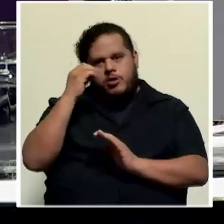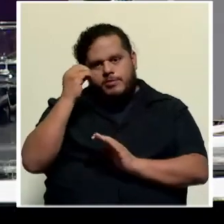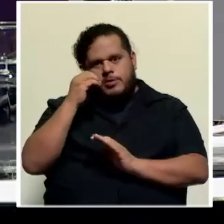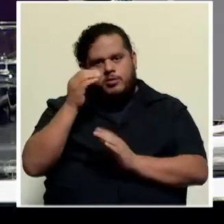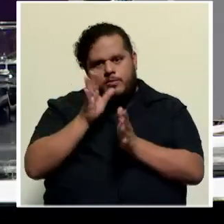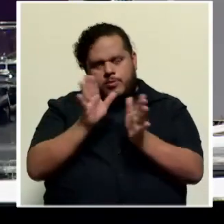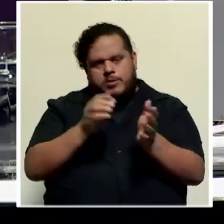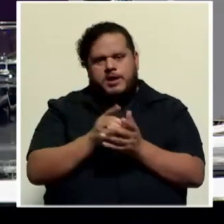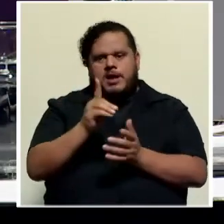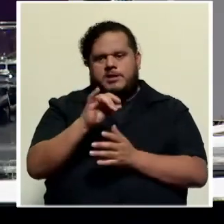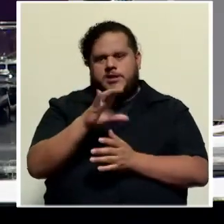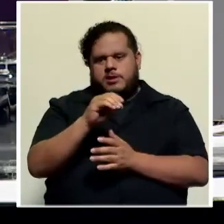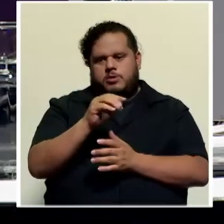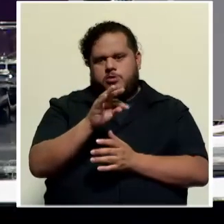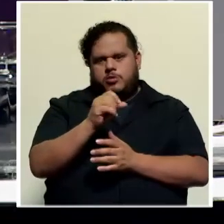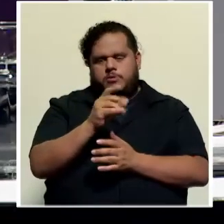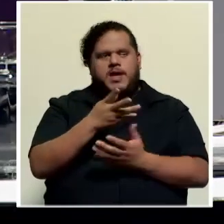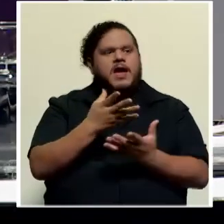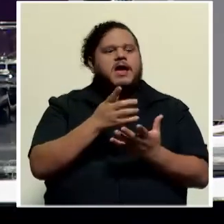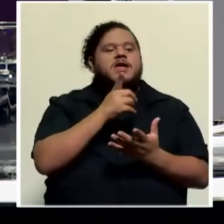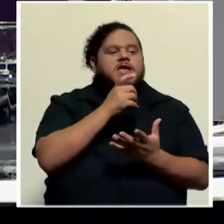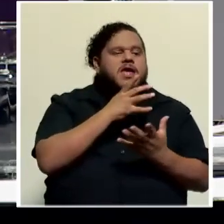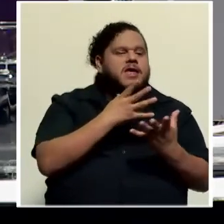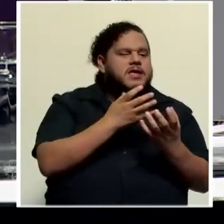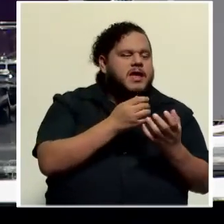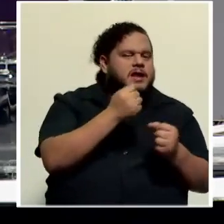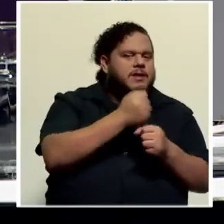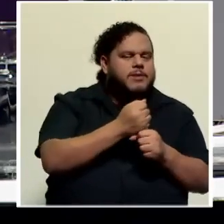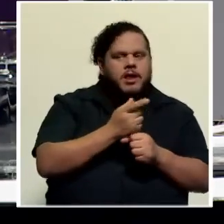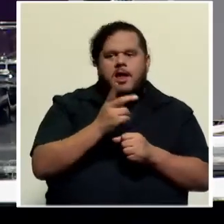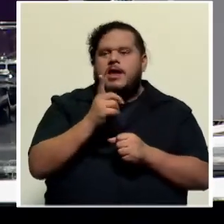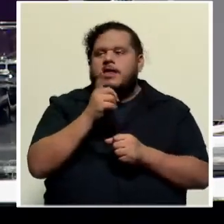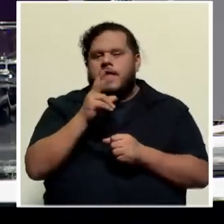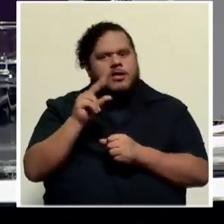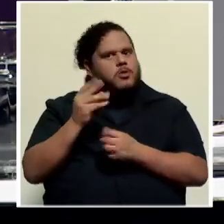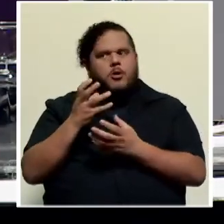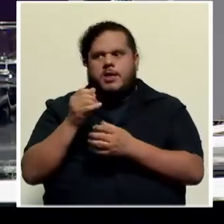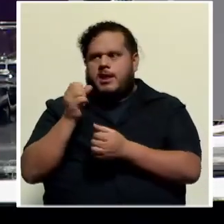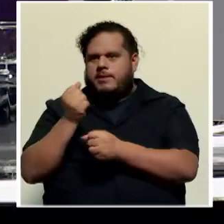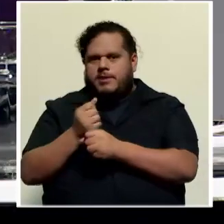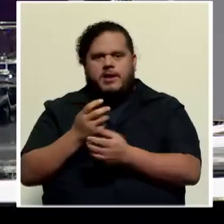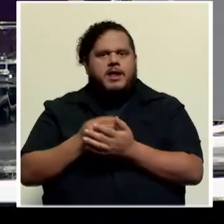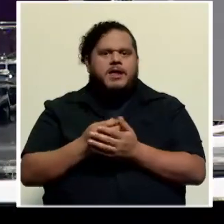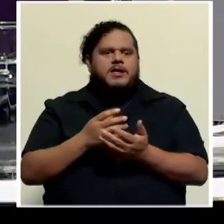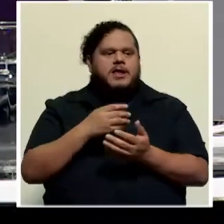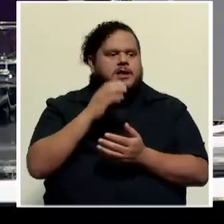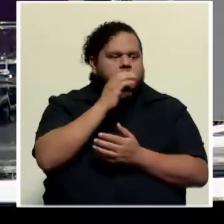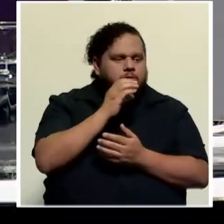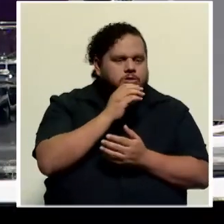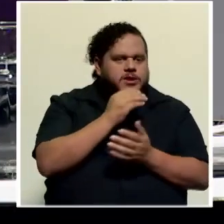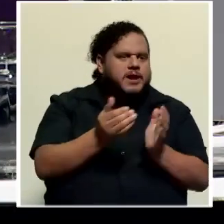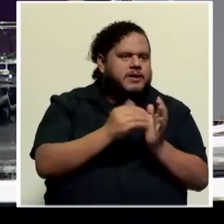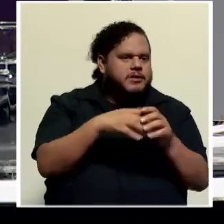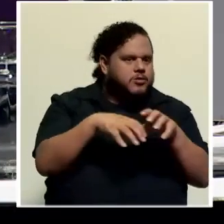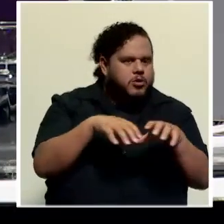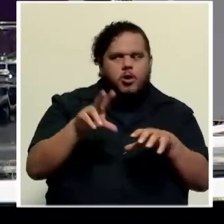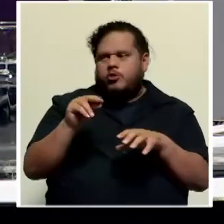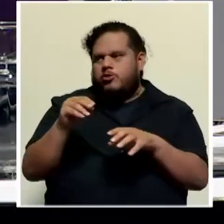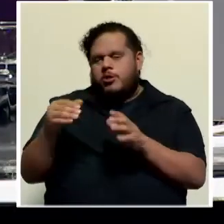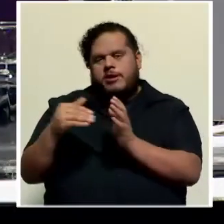de quienes quieren el empleo y quienes no quieren el empleo, de quienes quieren buscar la reactivación económica y quienes no quieren buscar la reactivación